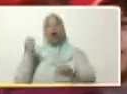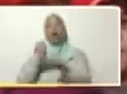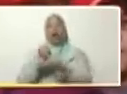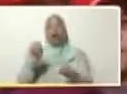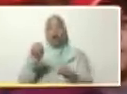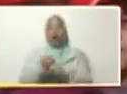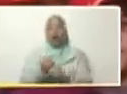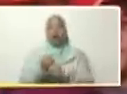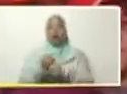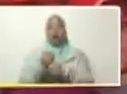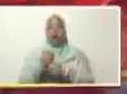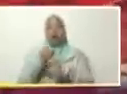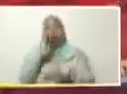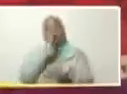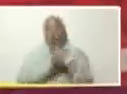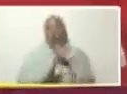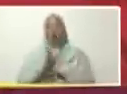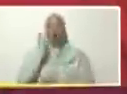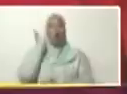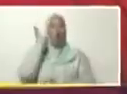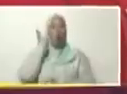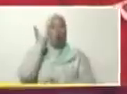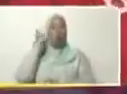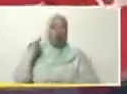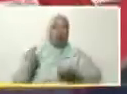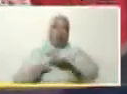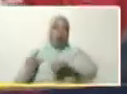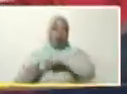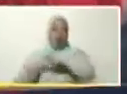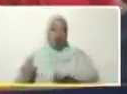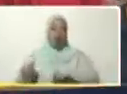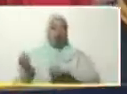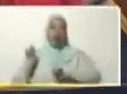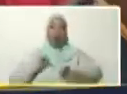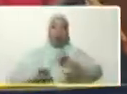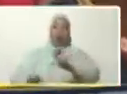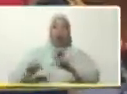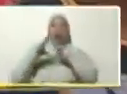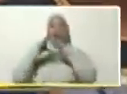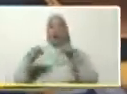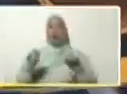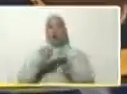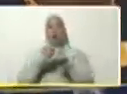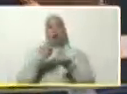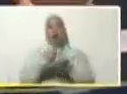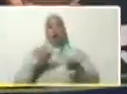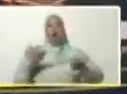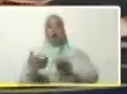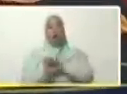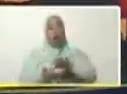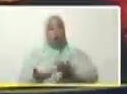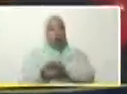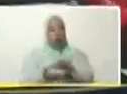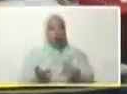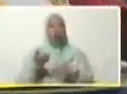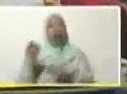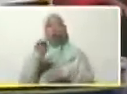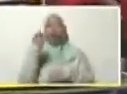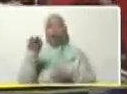trabajadoras, con lealtad y conciencia revolucionaria, enfrentando todas las adversidades que se nos